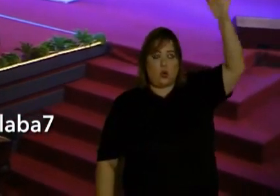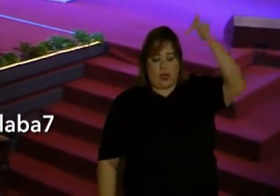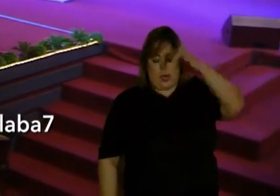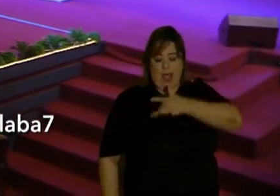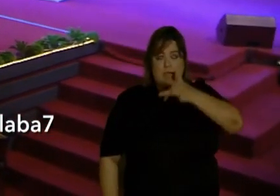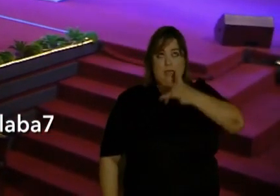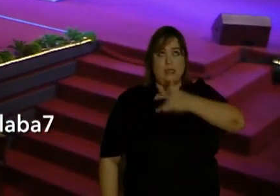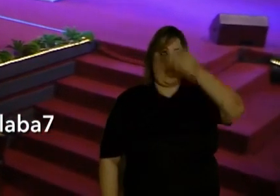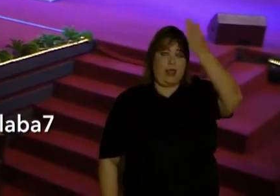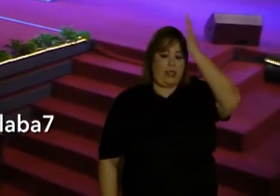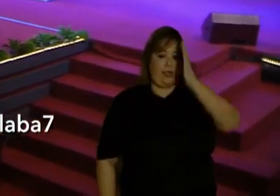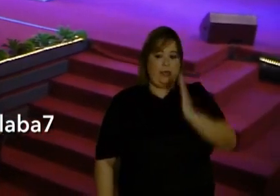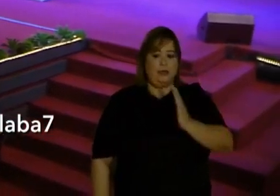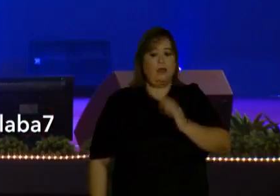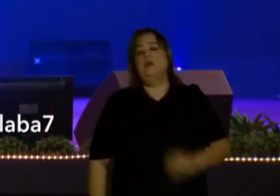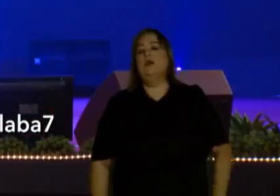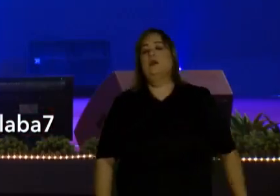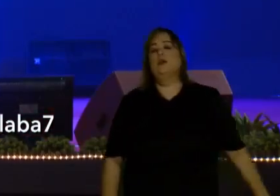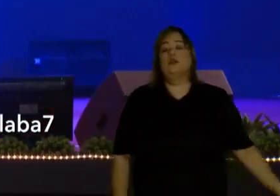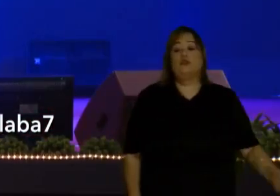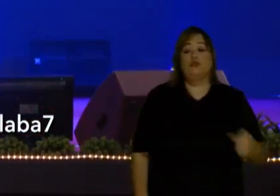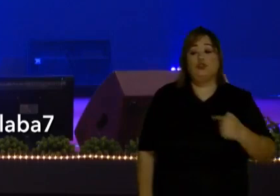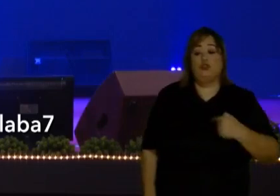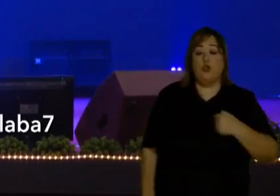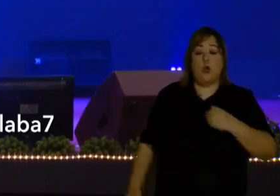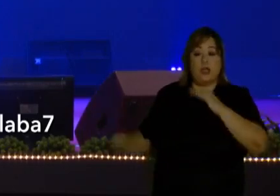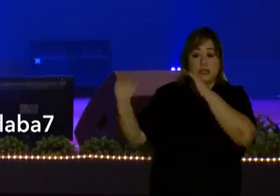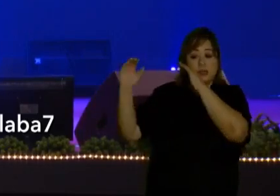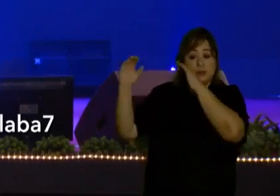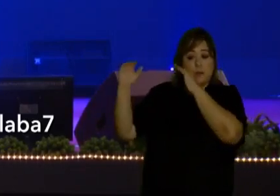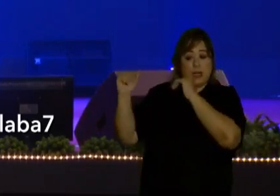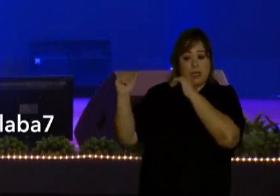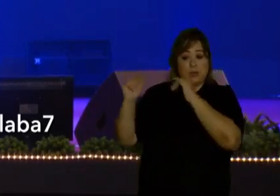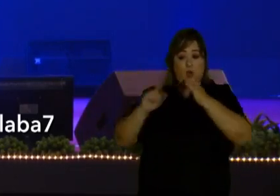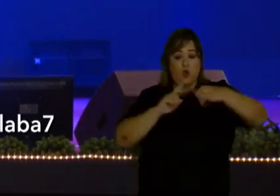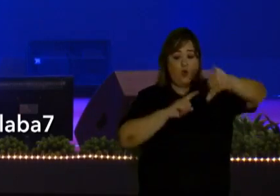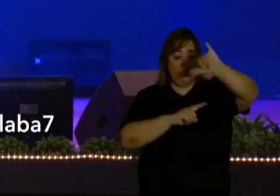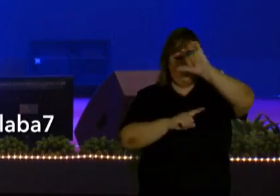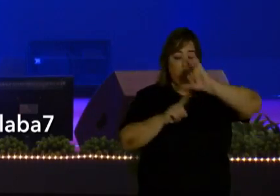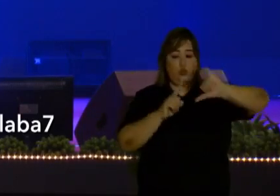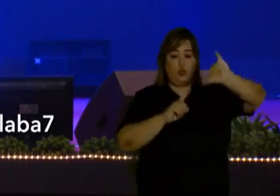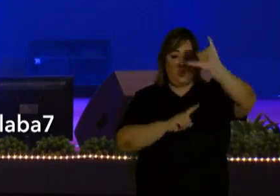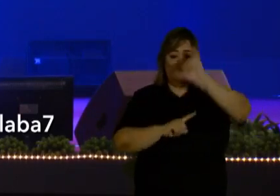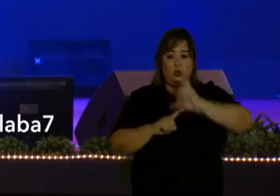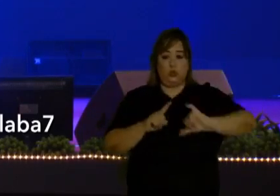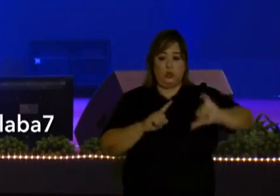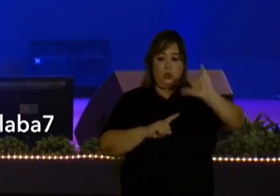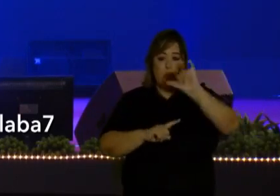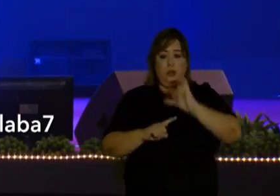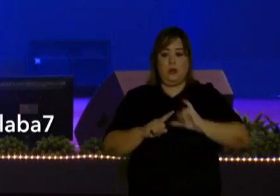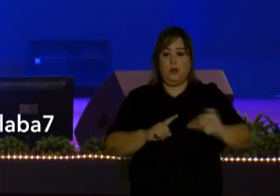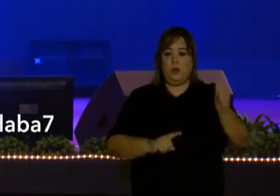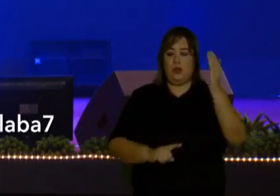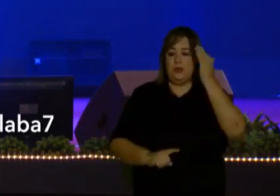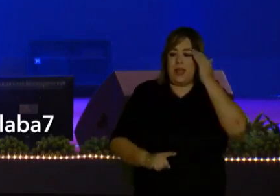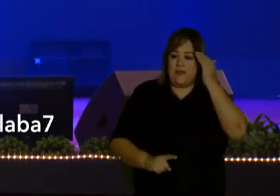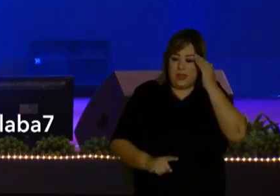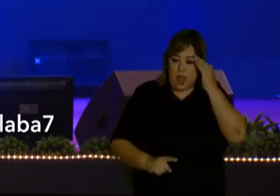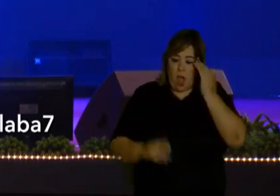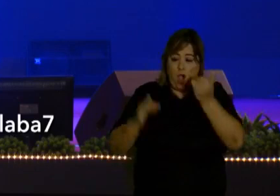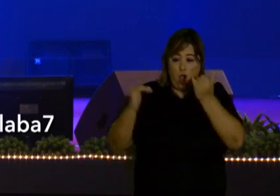Yo venía con una expectativa tremenda esta mañana, hermano. Por eso la unción que se está desatando no me sorprende, porque ya yo sabía que esto no era un domingo